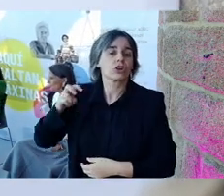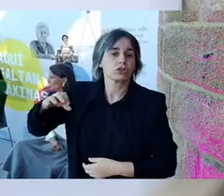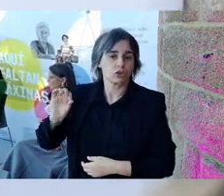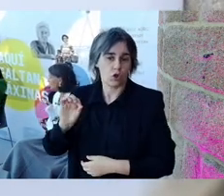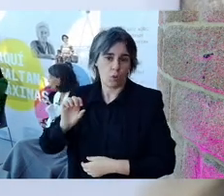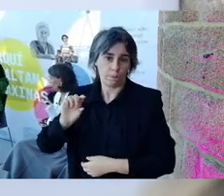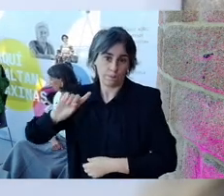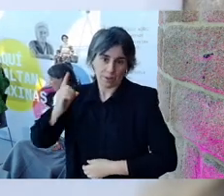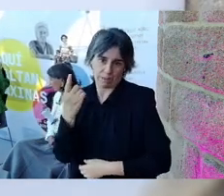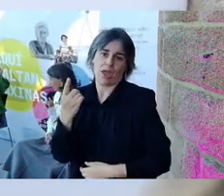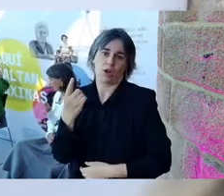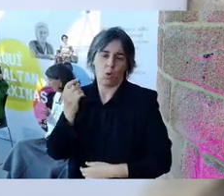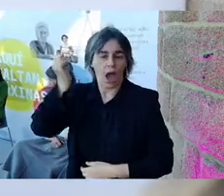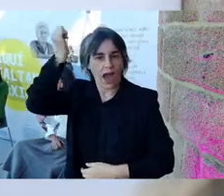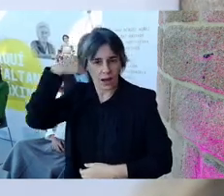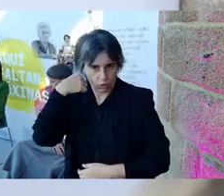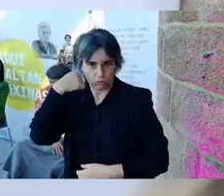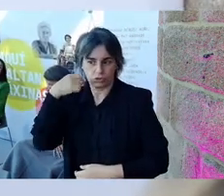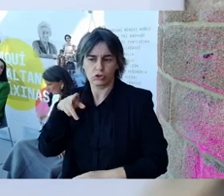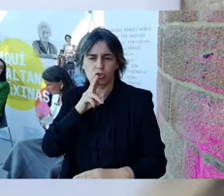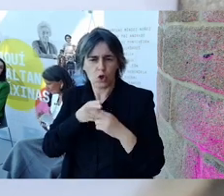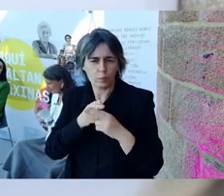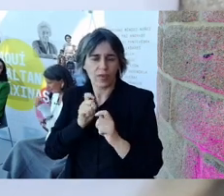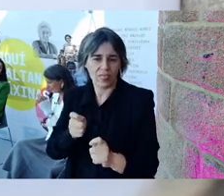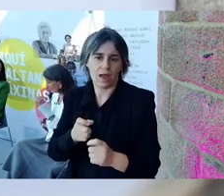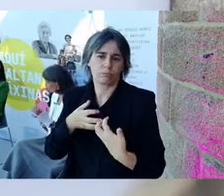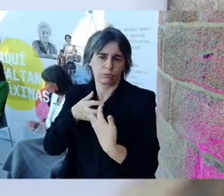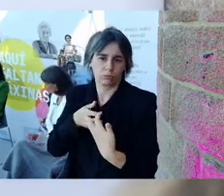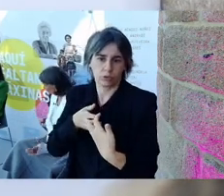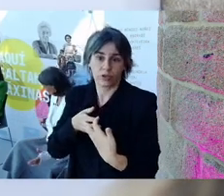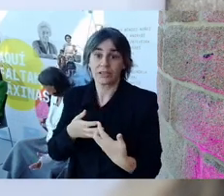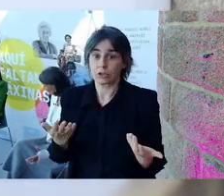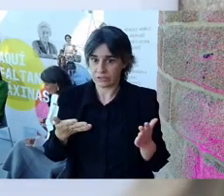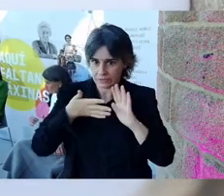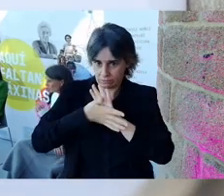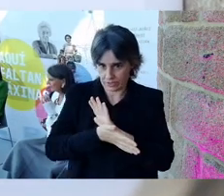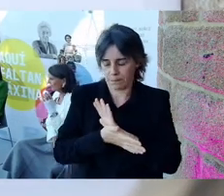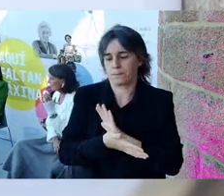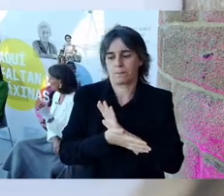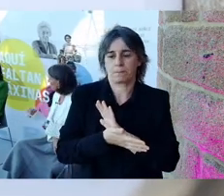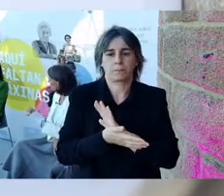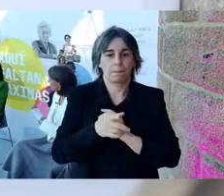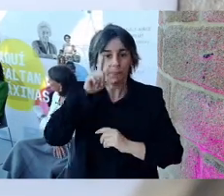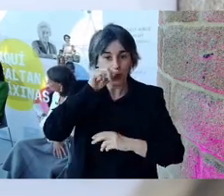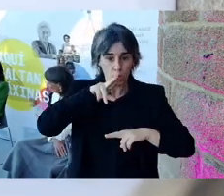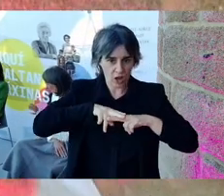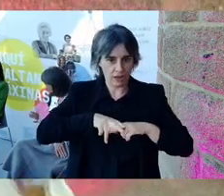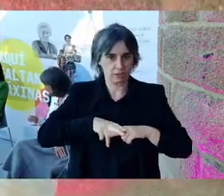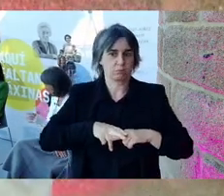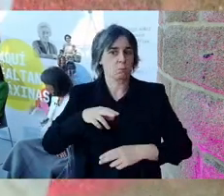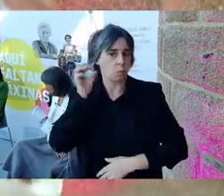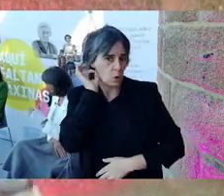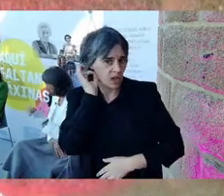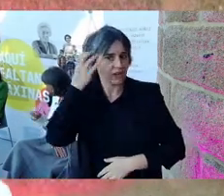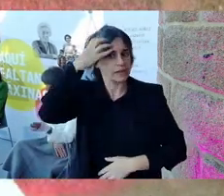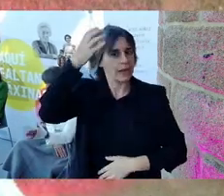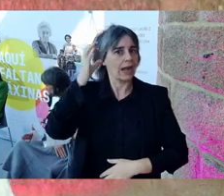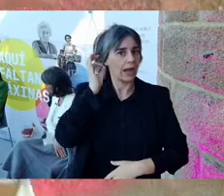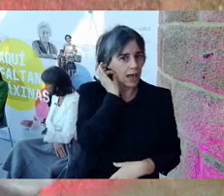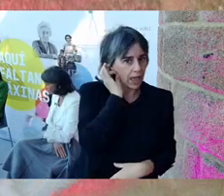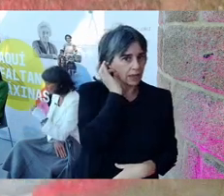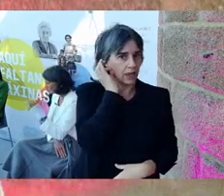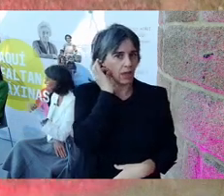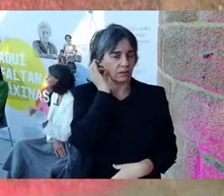el Batallador. Fijaos la diferencia, Urraca, reina, mujer, que entrega su territorio íntegro, que no invade